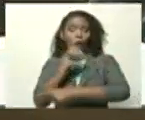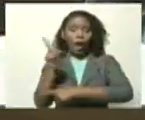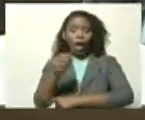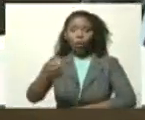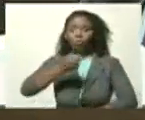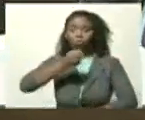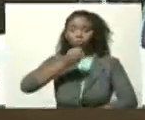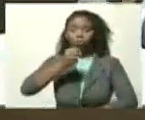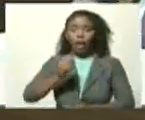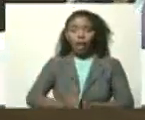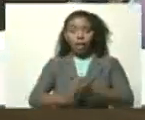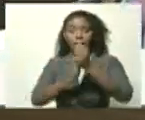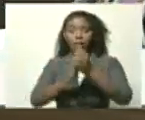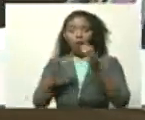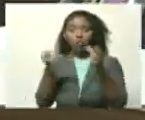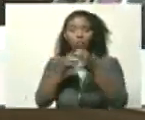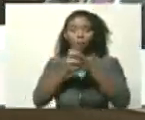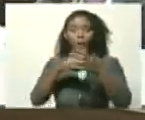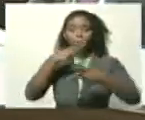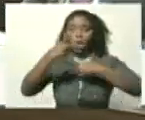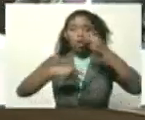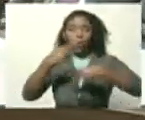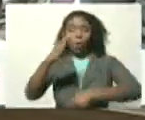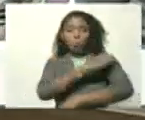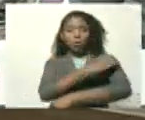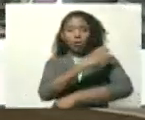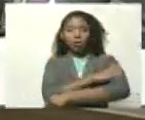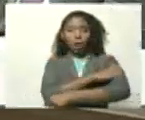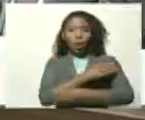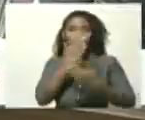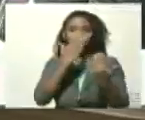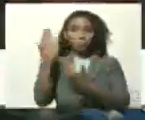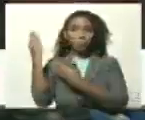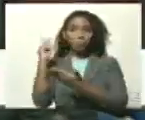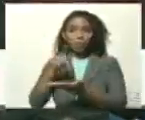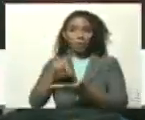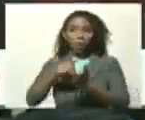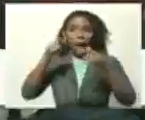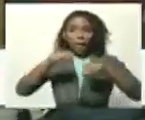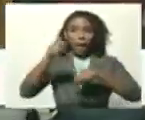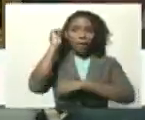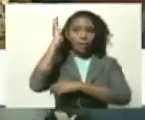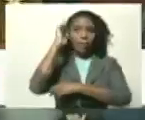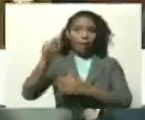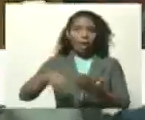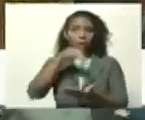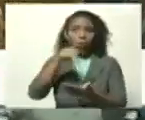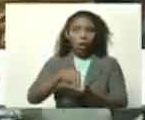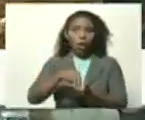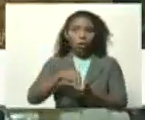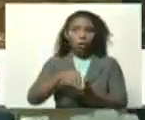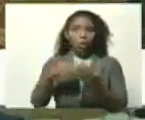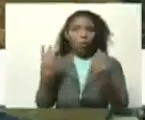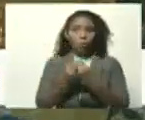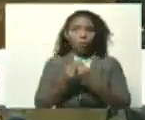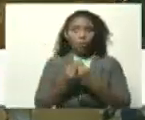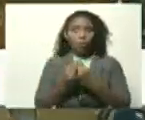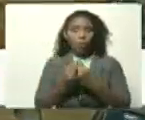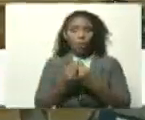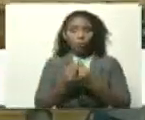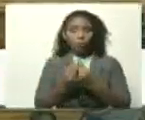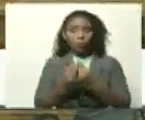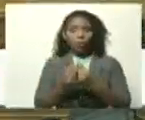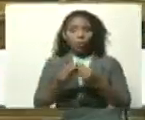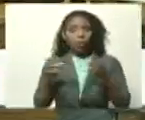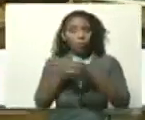el designado por los partidos políticos de oposición presentes acá en la Asamblea Nacional con sus parlamentarios y parlamentarias,